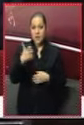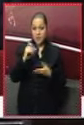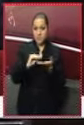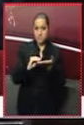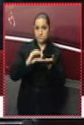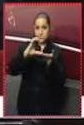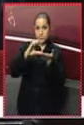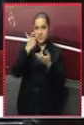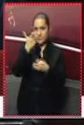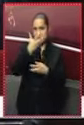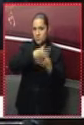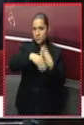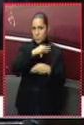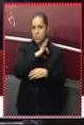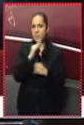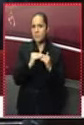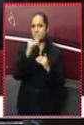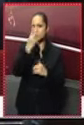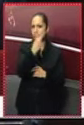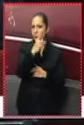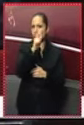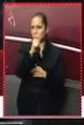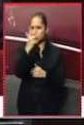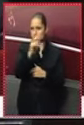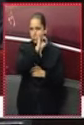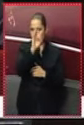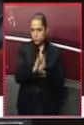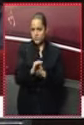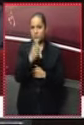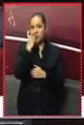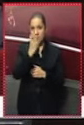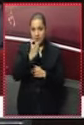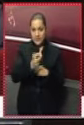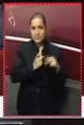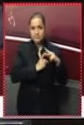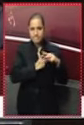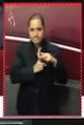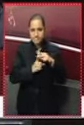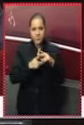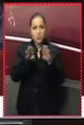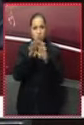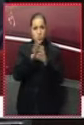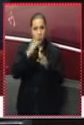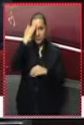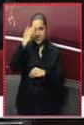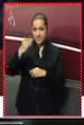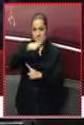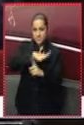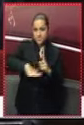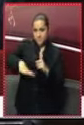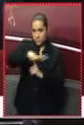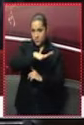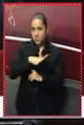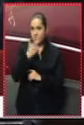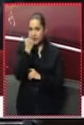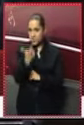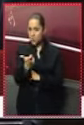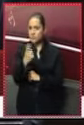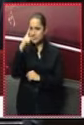del 2.8%, cifra que muestra un contexto económico